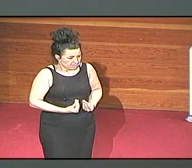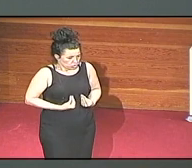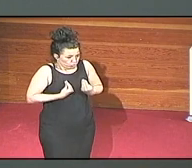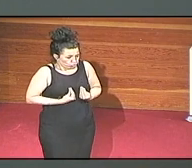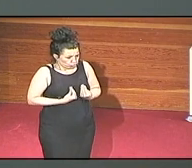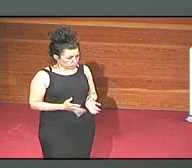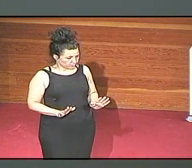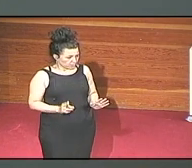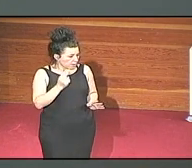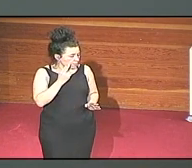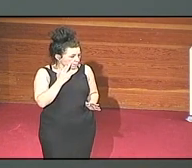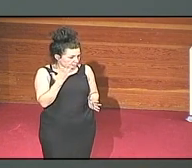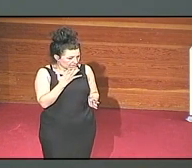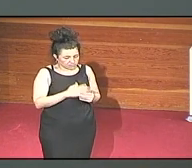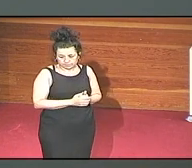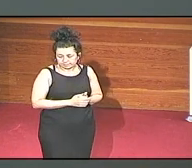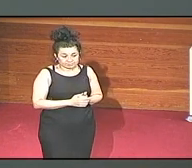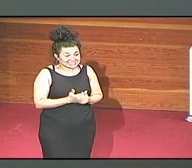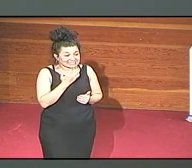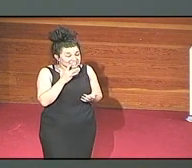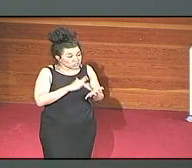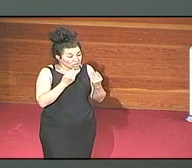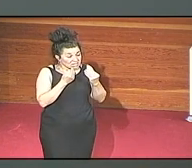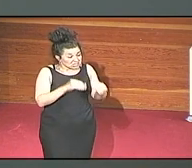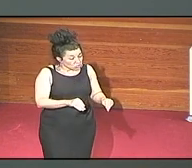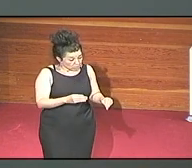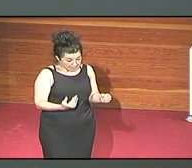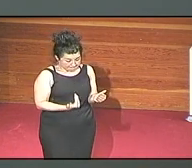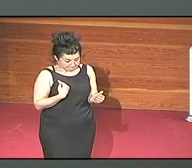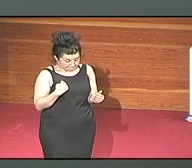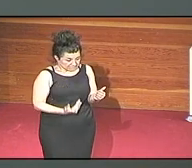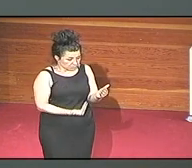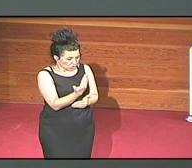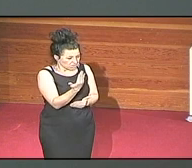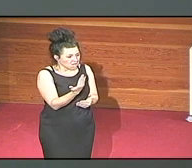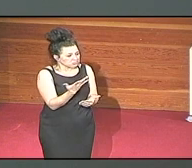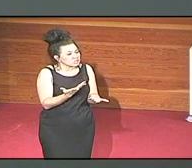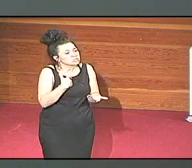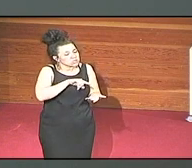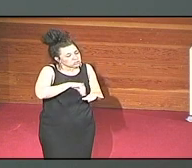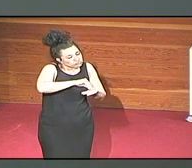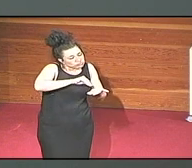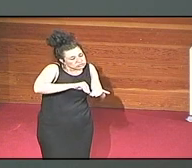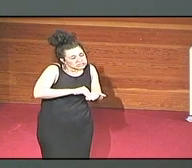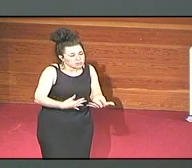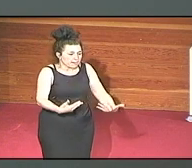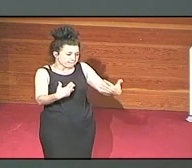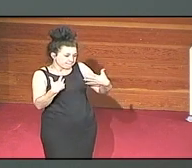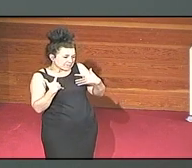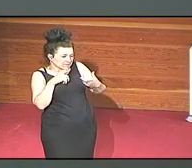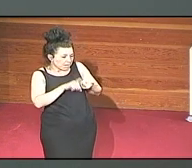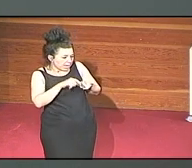hubiéramos hecho la historia ese día nos habríamos ido con la historia de una víctima de matrimonio infantil